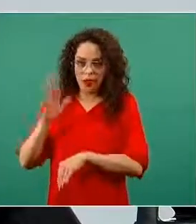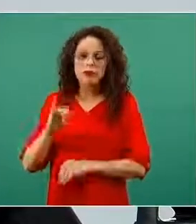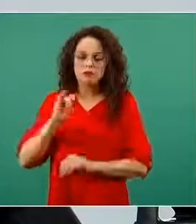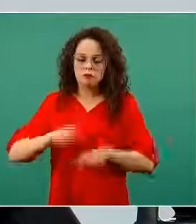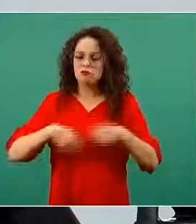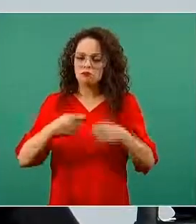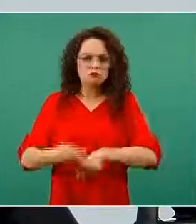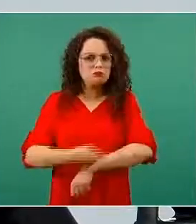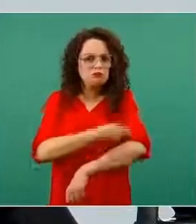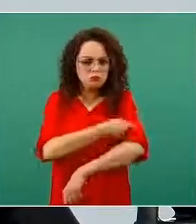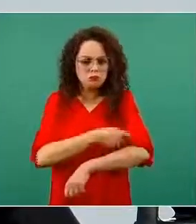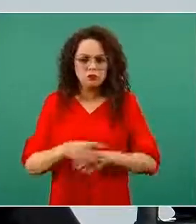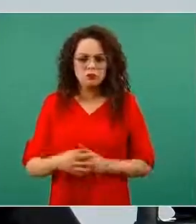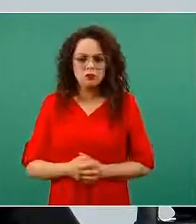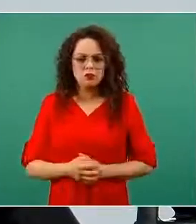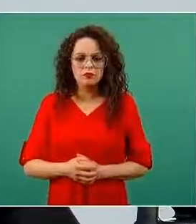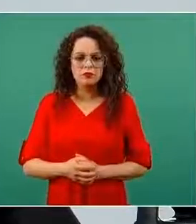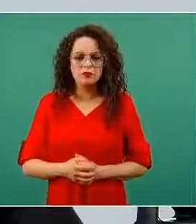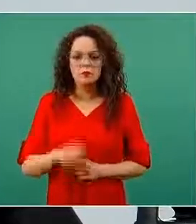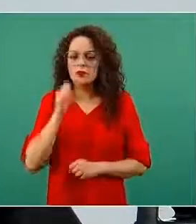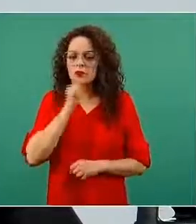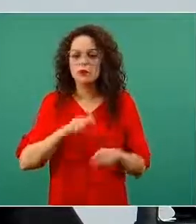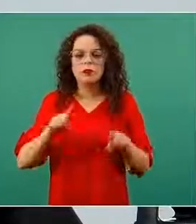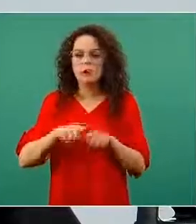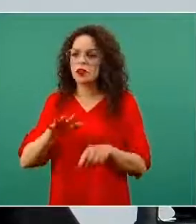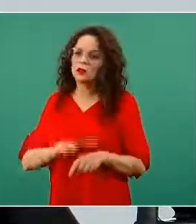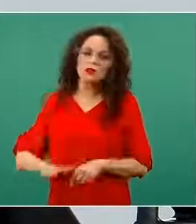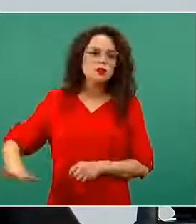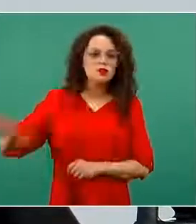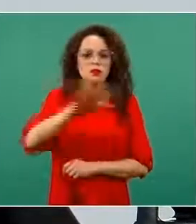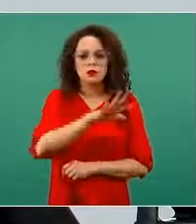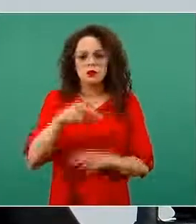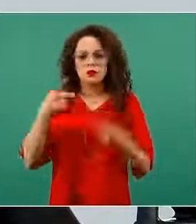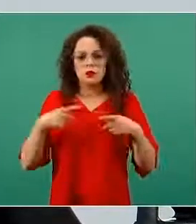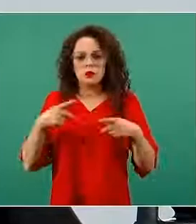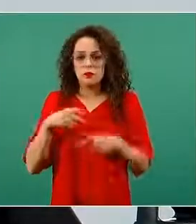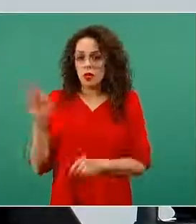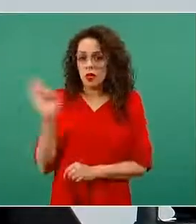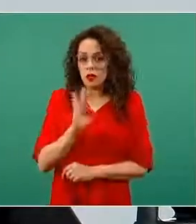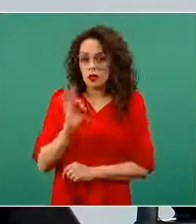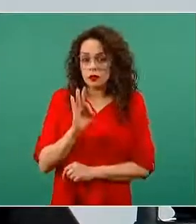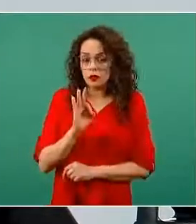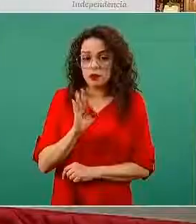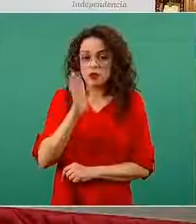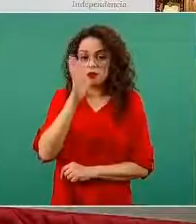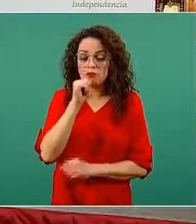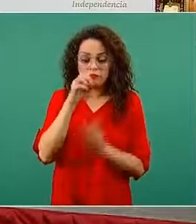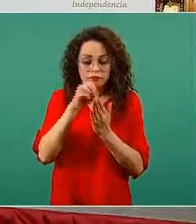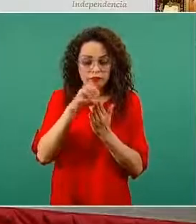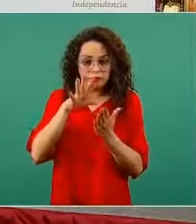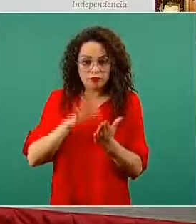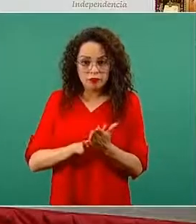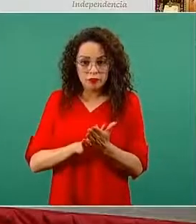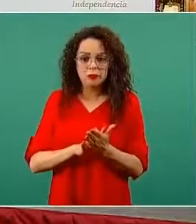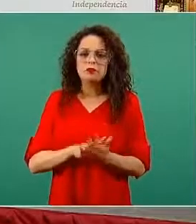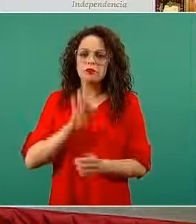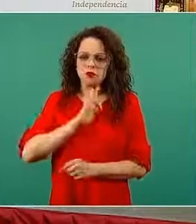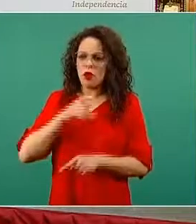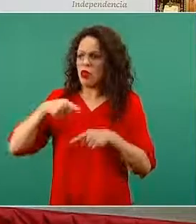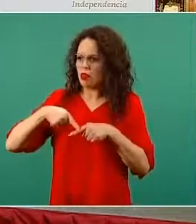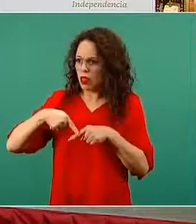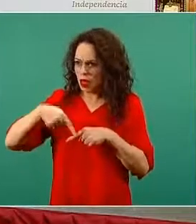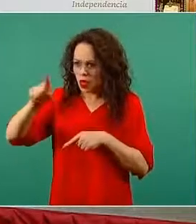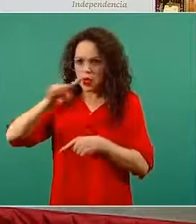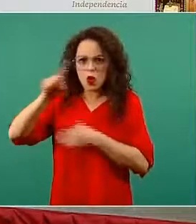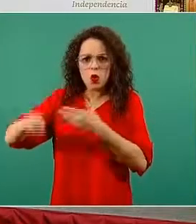vacunadas, igual como en el resto de la población. Eventualmente, si no han podido acceder al preregistro, podrán ir